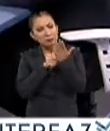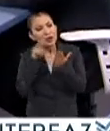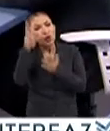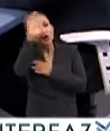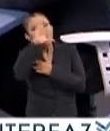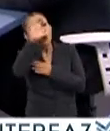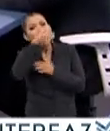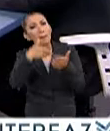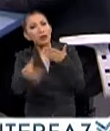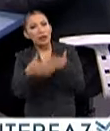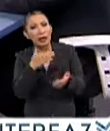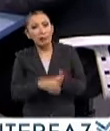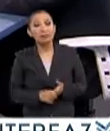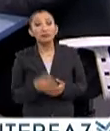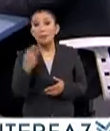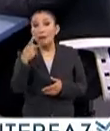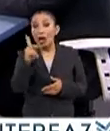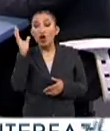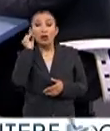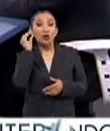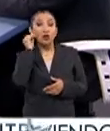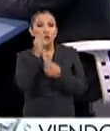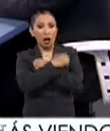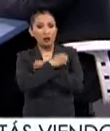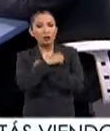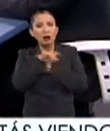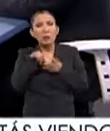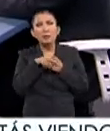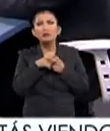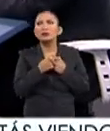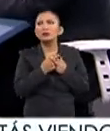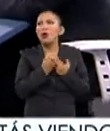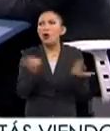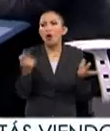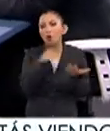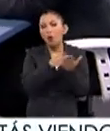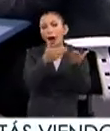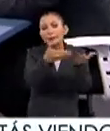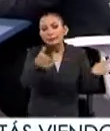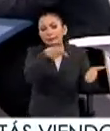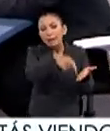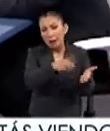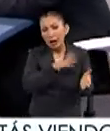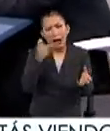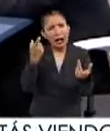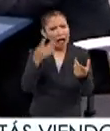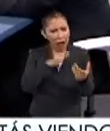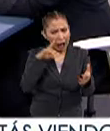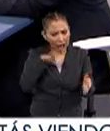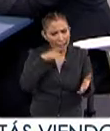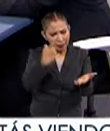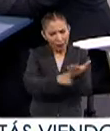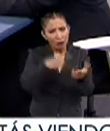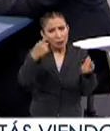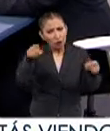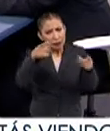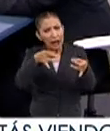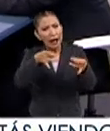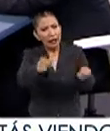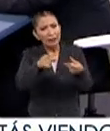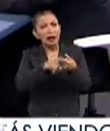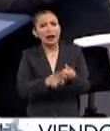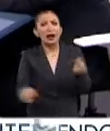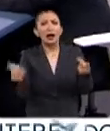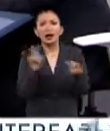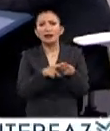la cultura contemporánea. Pero Radio Educación comenzó abriendo esos espacios. Entonces van a encontrar música de alta calidad,